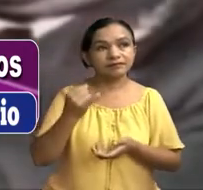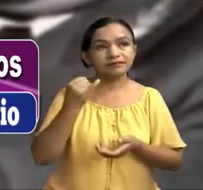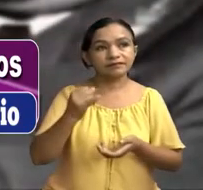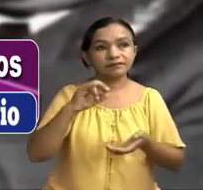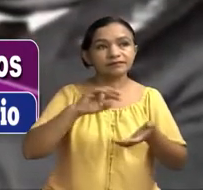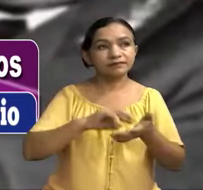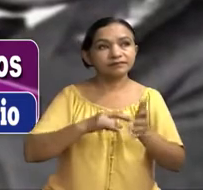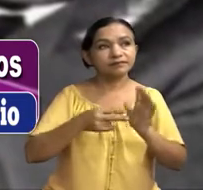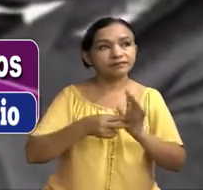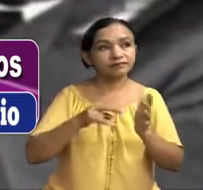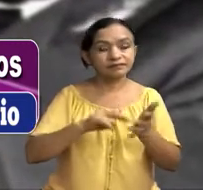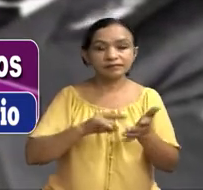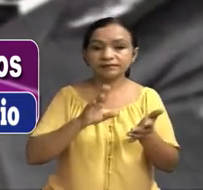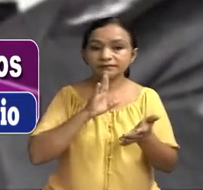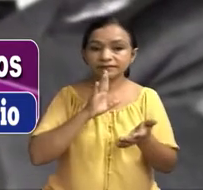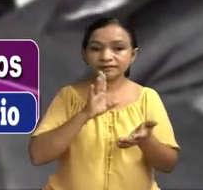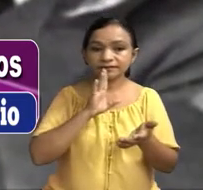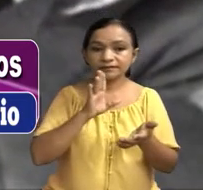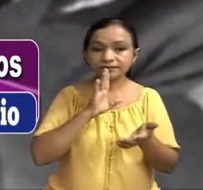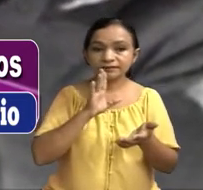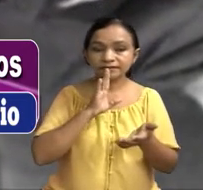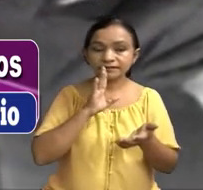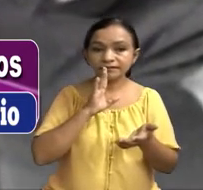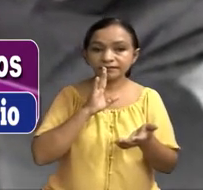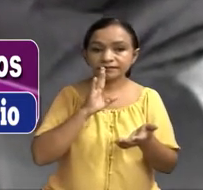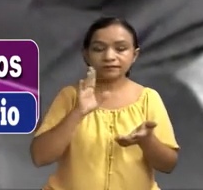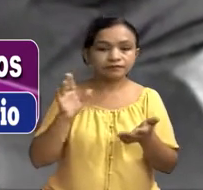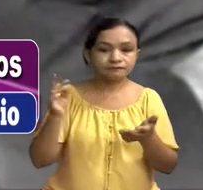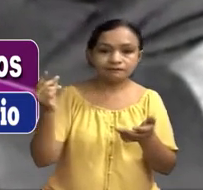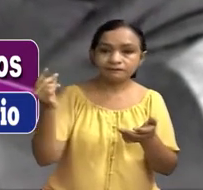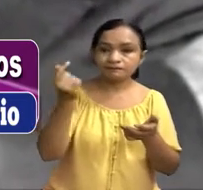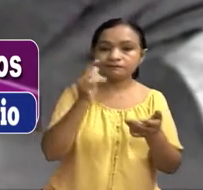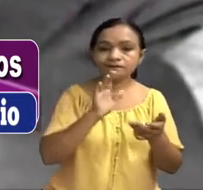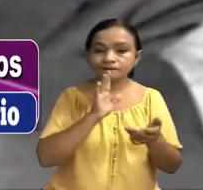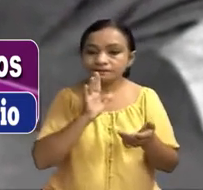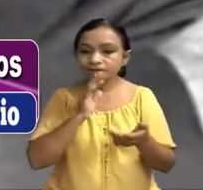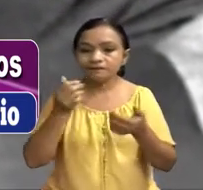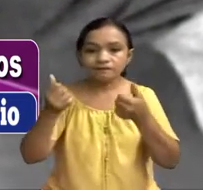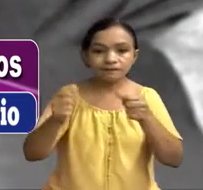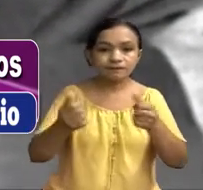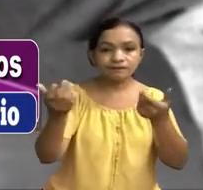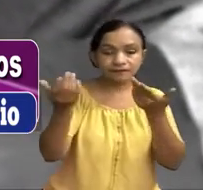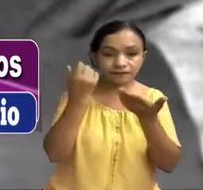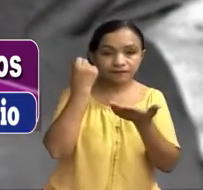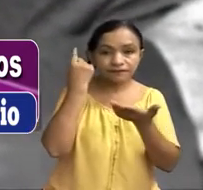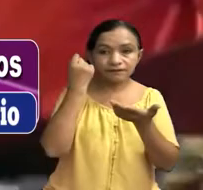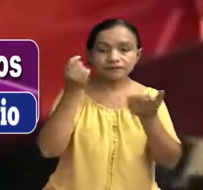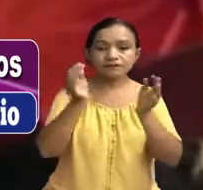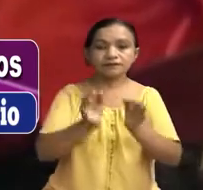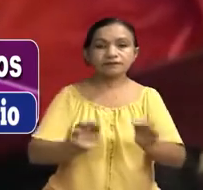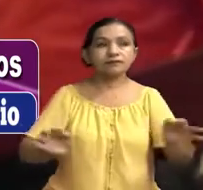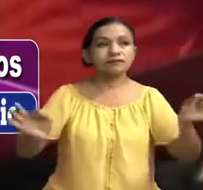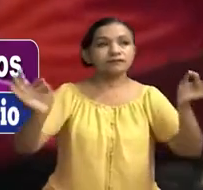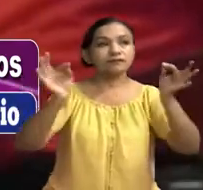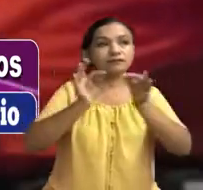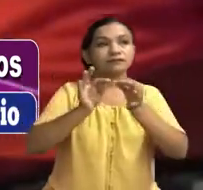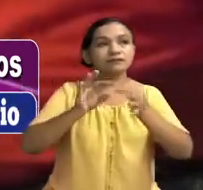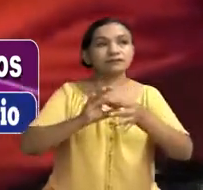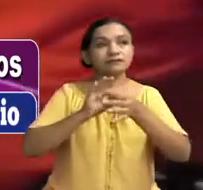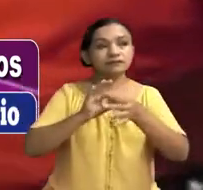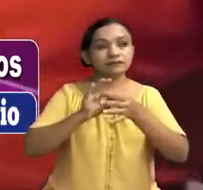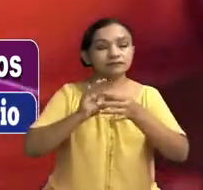se ha ido. Y claro, los Estados Unidos ágilmente salieron a negociar, claro, a entenderse. Solamente. Entonces, por eso nosotros es importante que estemos unidos como